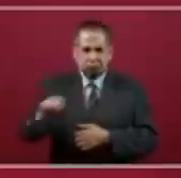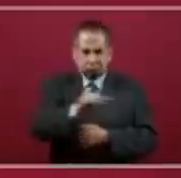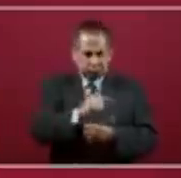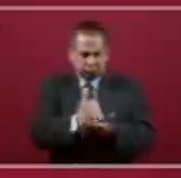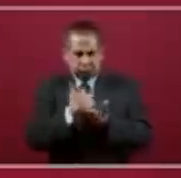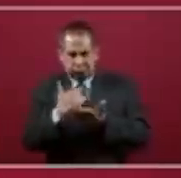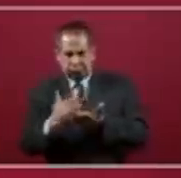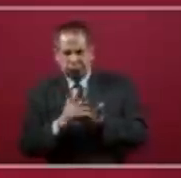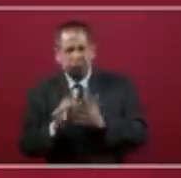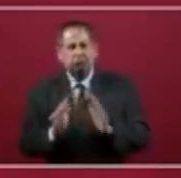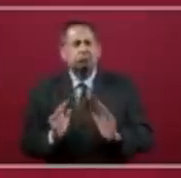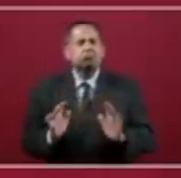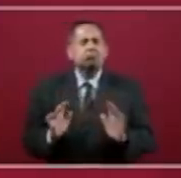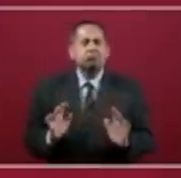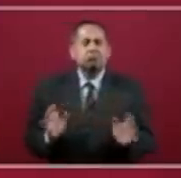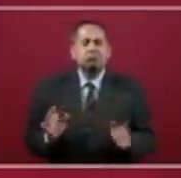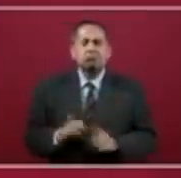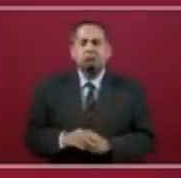no